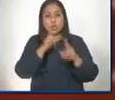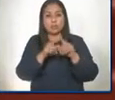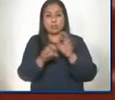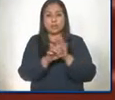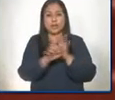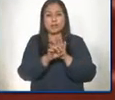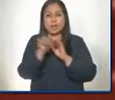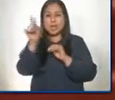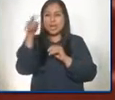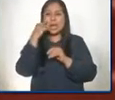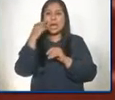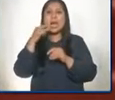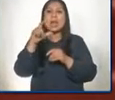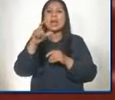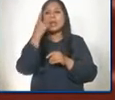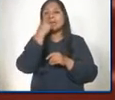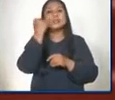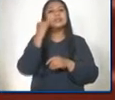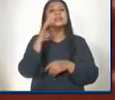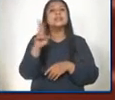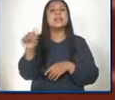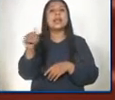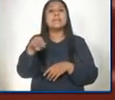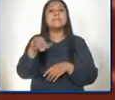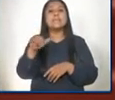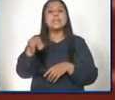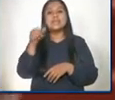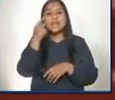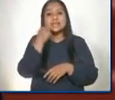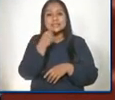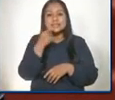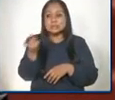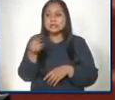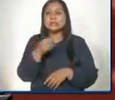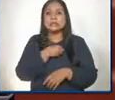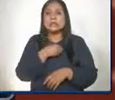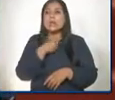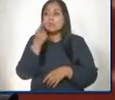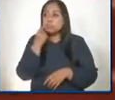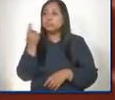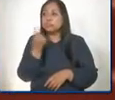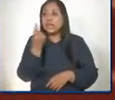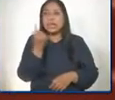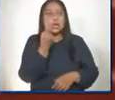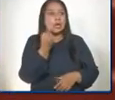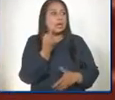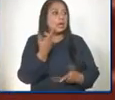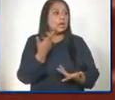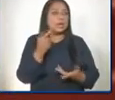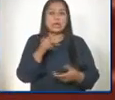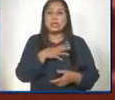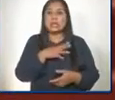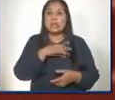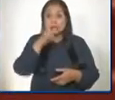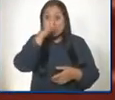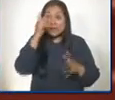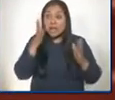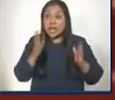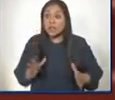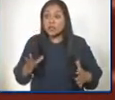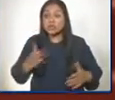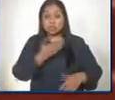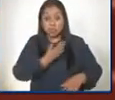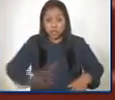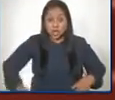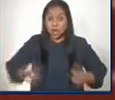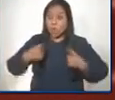en la Sierra de las Minas, nos vimos en la necesidad de estar buscando no solamente qué capacidad instalada tiene el gobierno